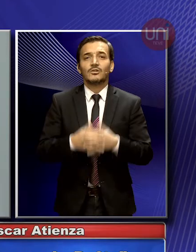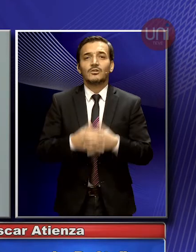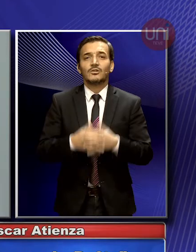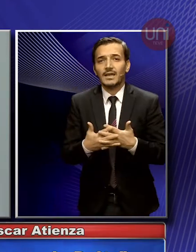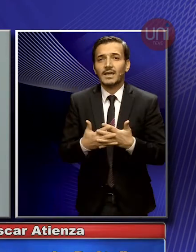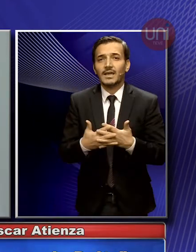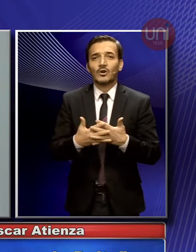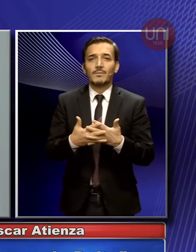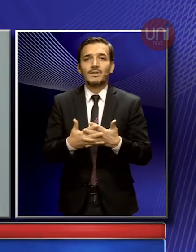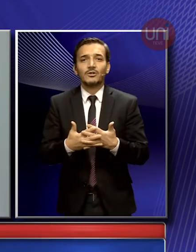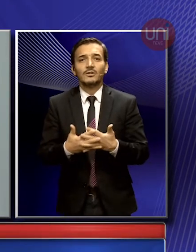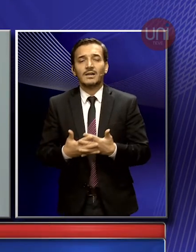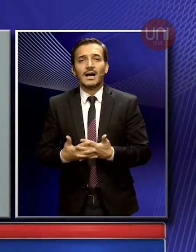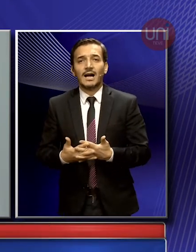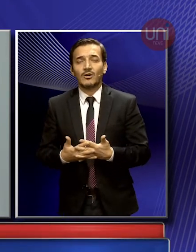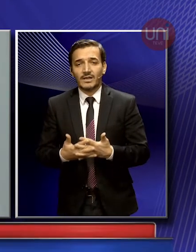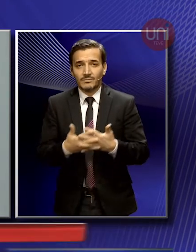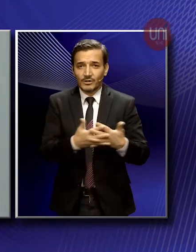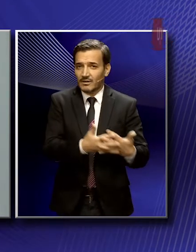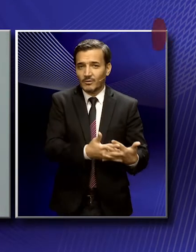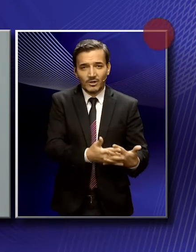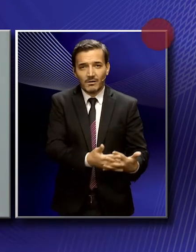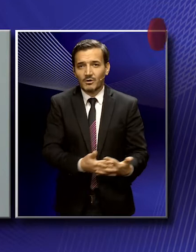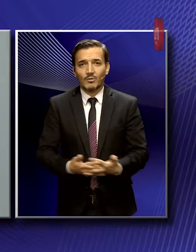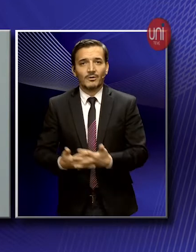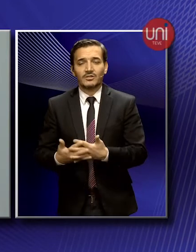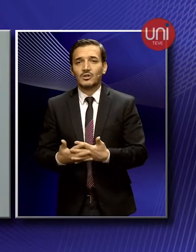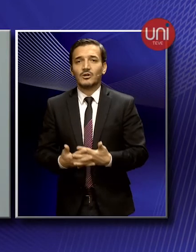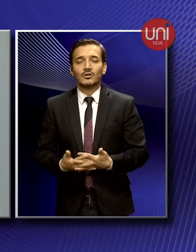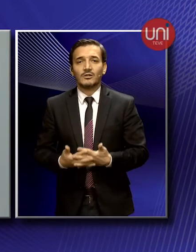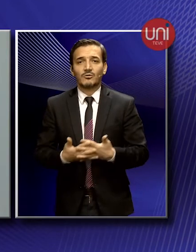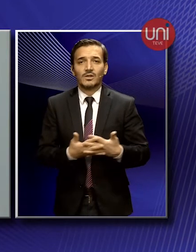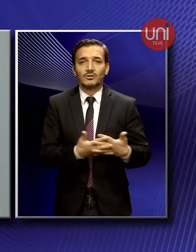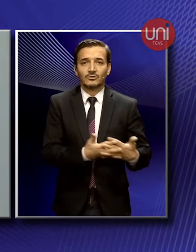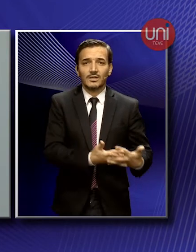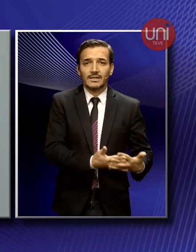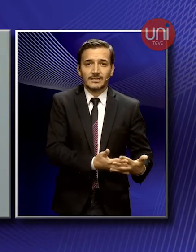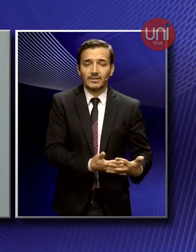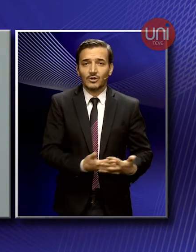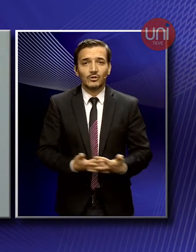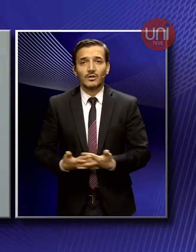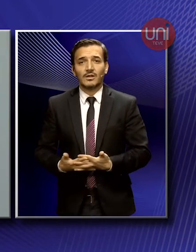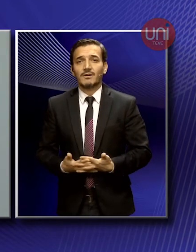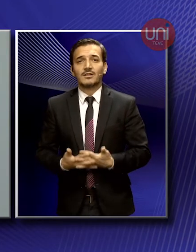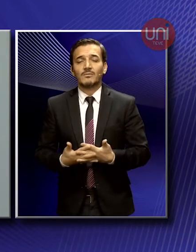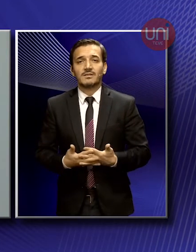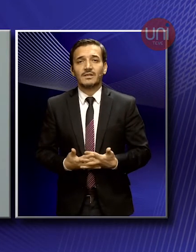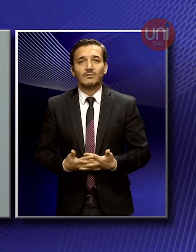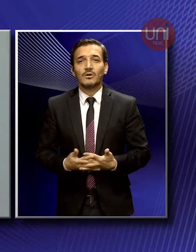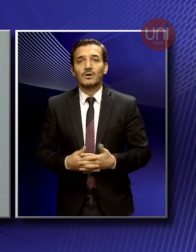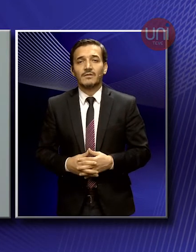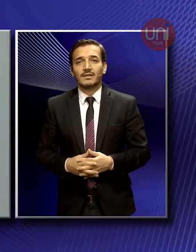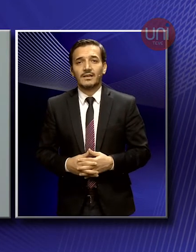Doctor, con respecto a lo que es, bueno, sabemos lo del barbijo como protección, continuar cuidándonos de todo, que va a ser lo más